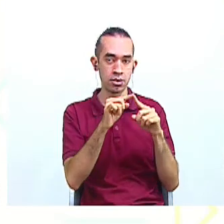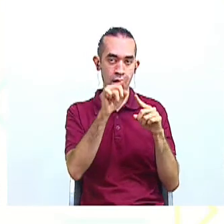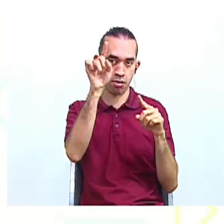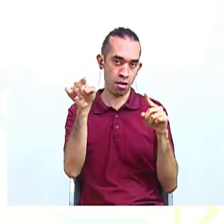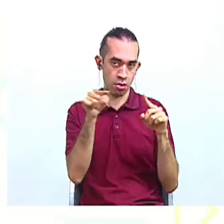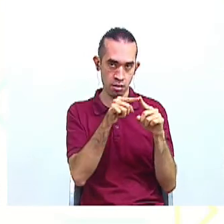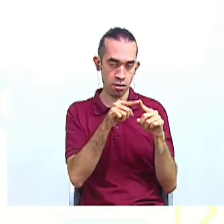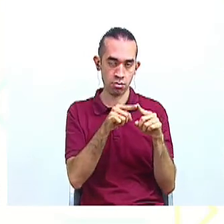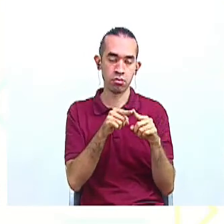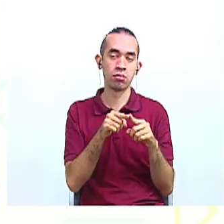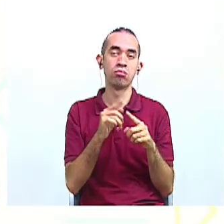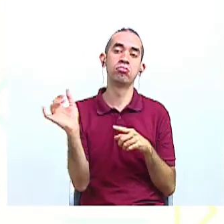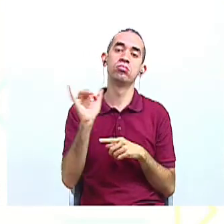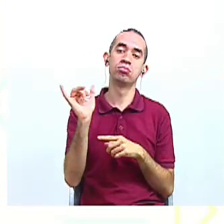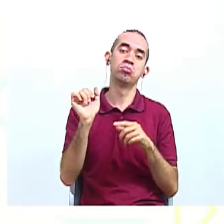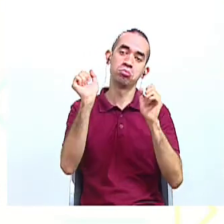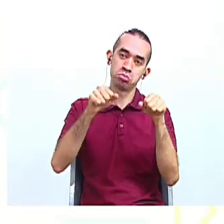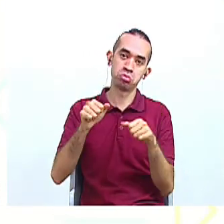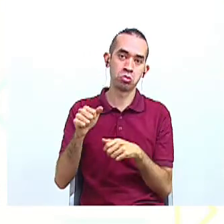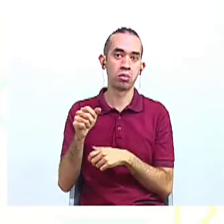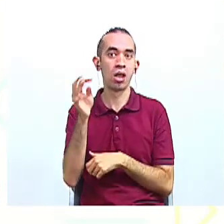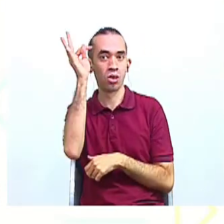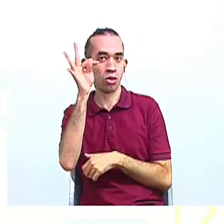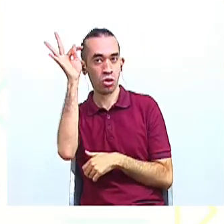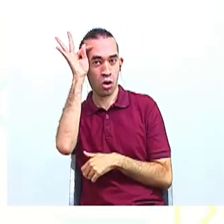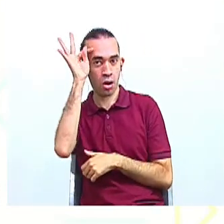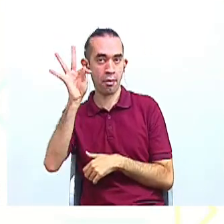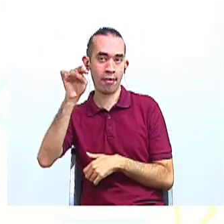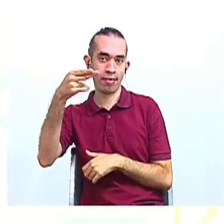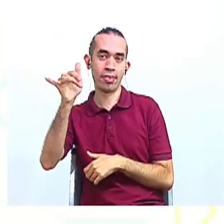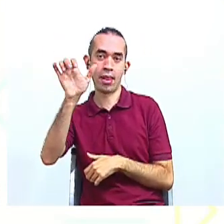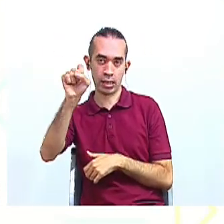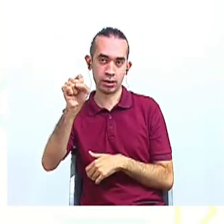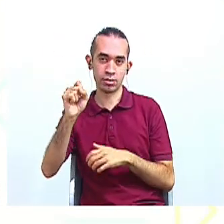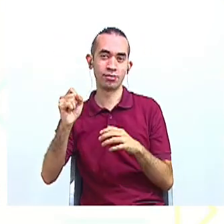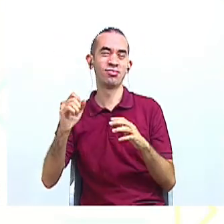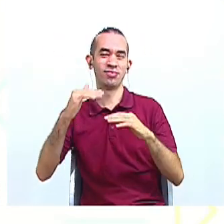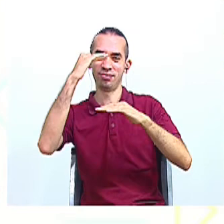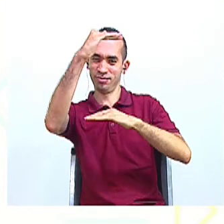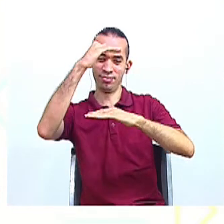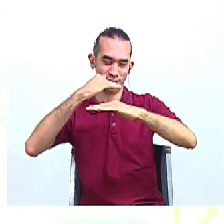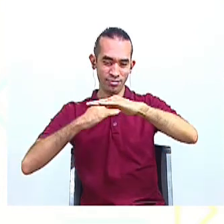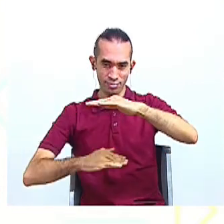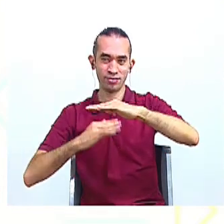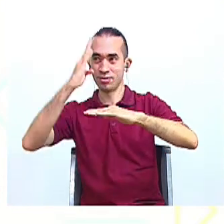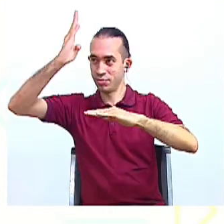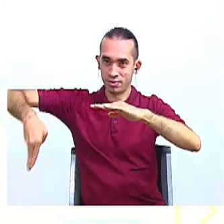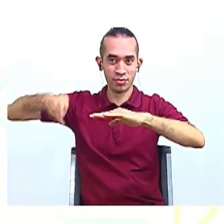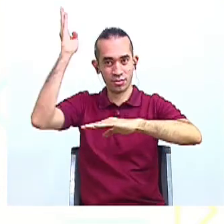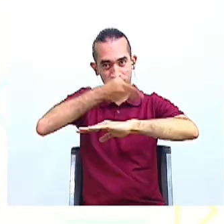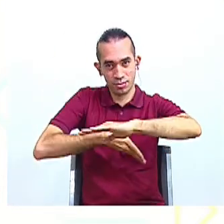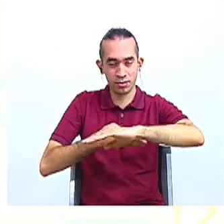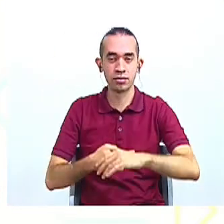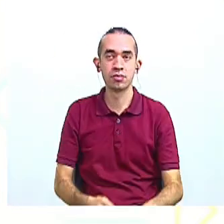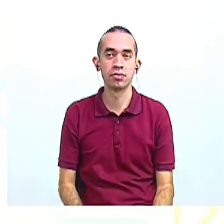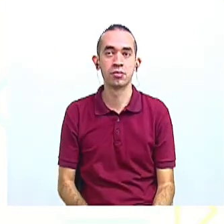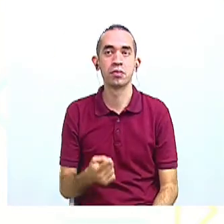triángulos o también el teorema de Tales. Entonces, si sacamos las dos figuras,